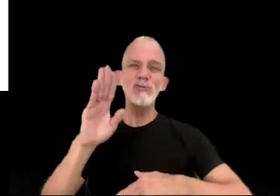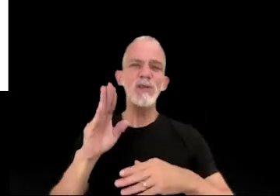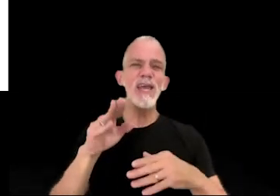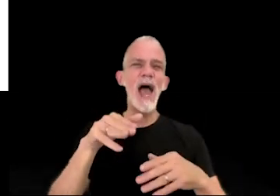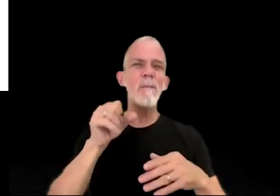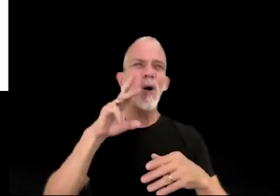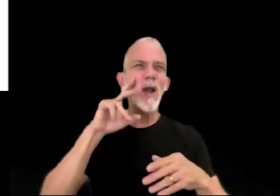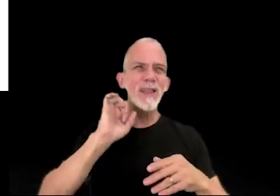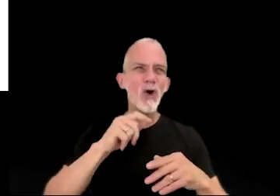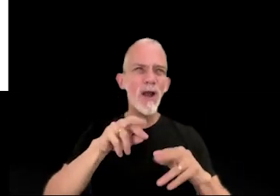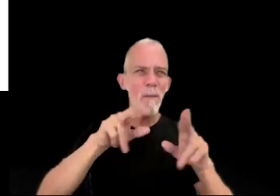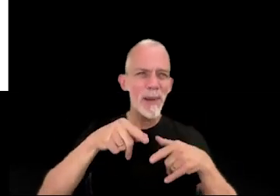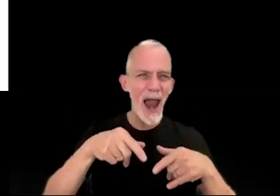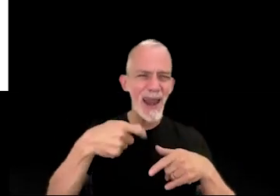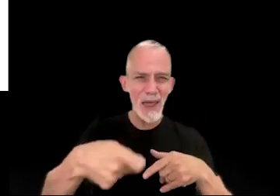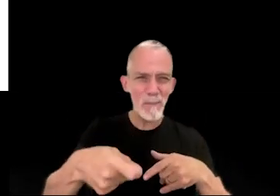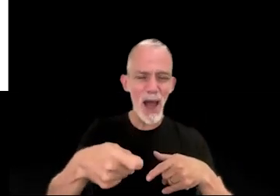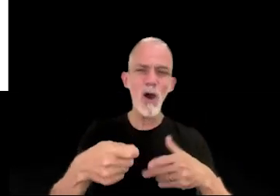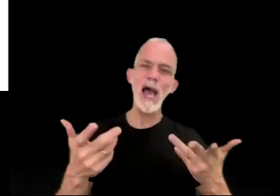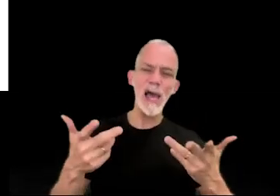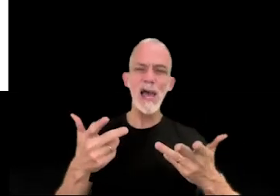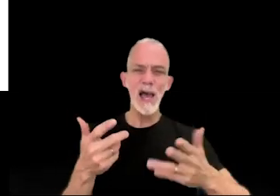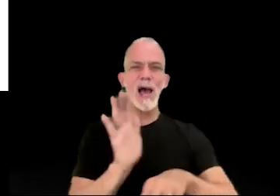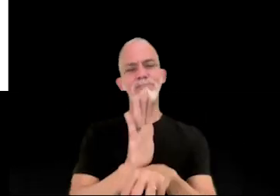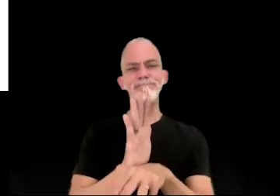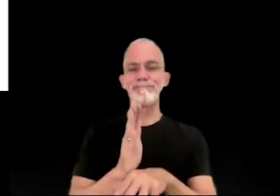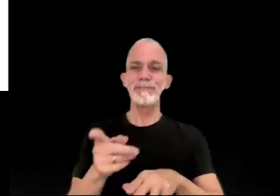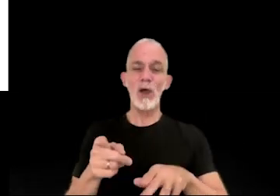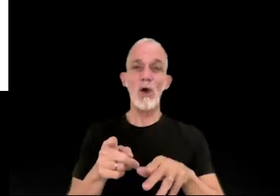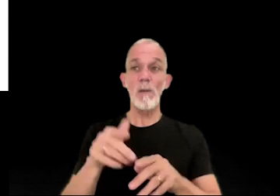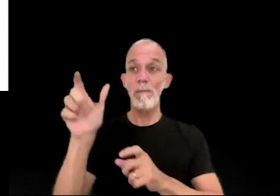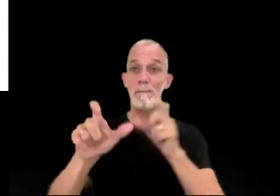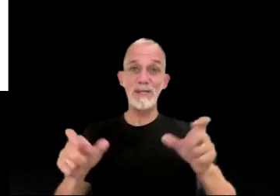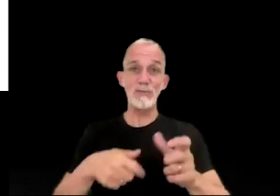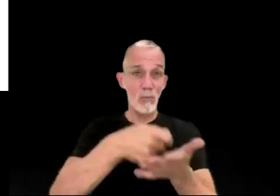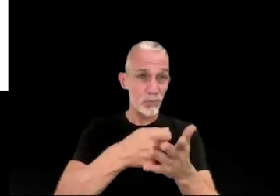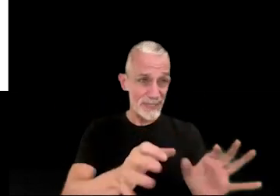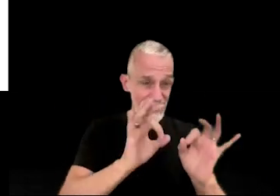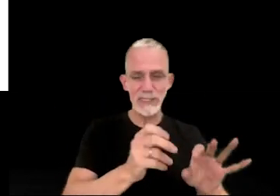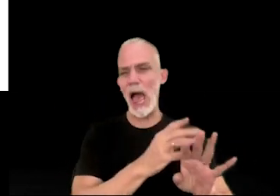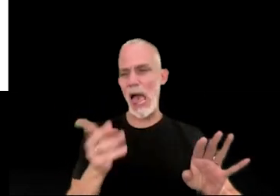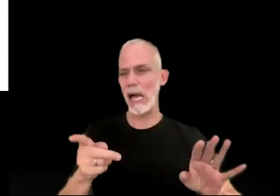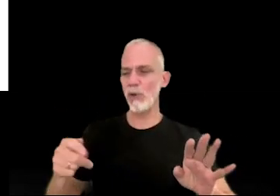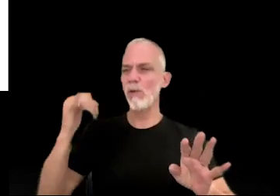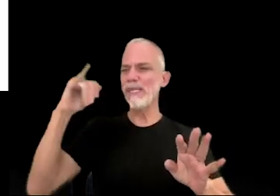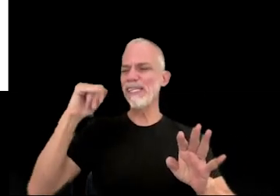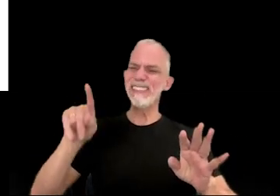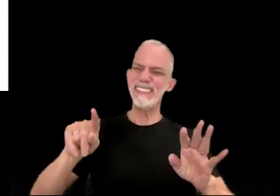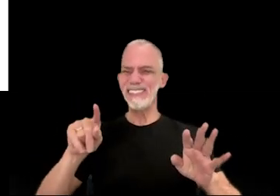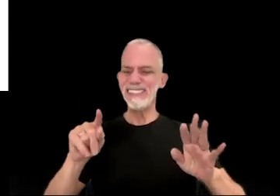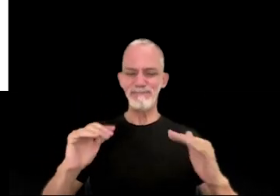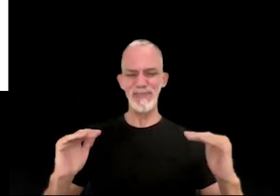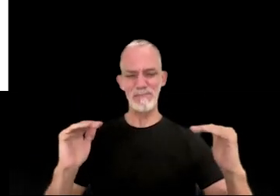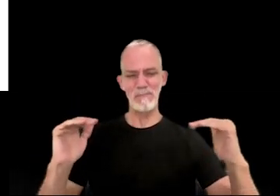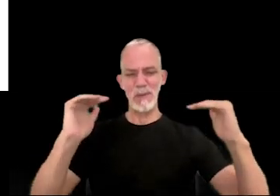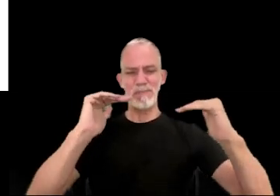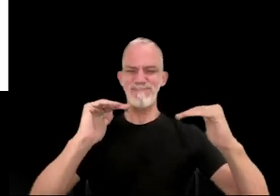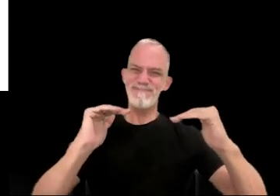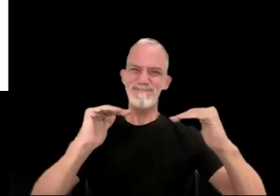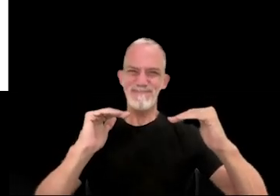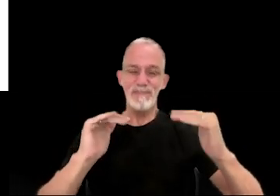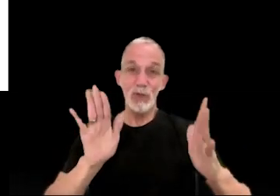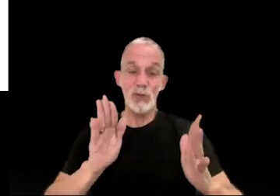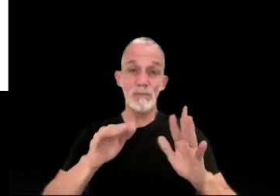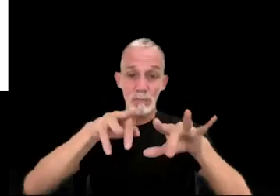es generar una suerte de igualdad con contribuyentes que ya abonaron. Por ello, en la